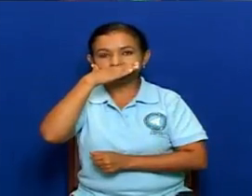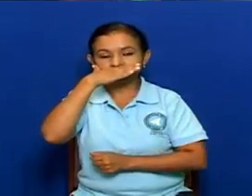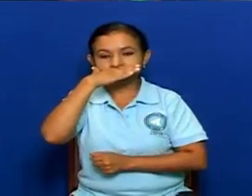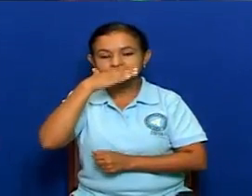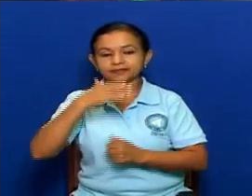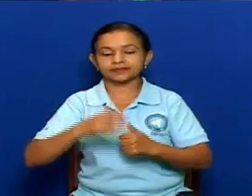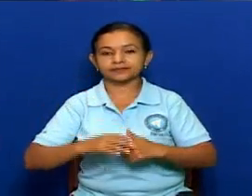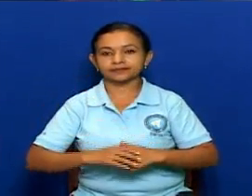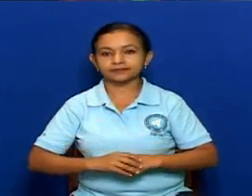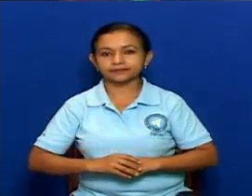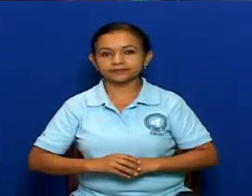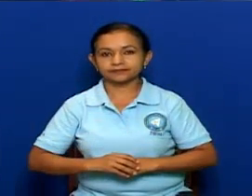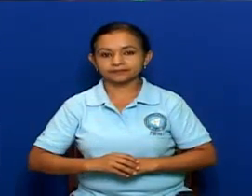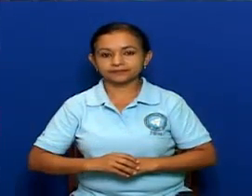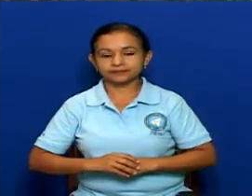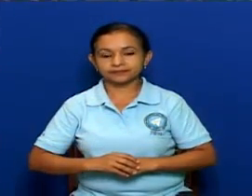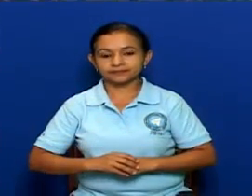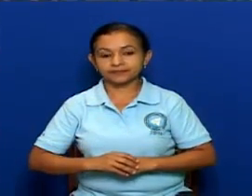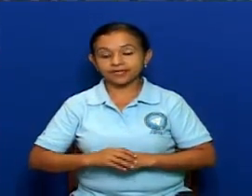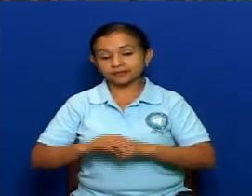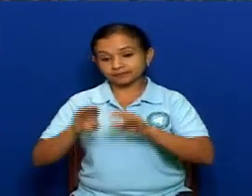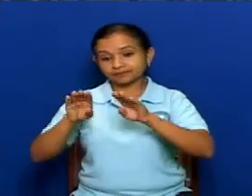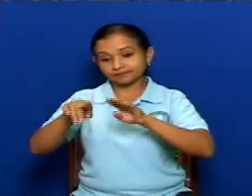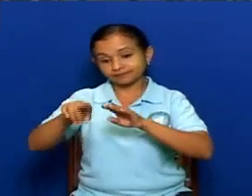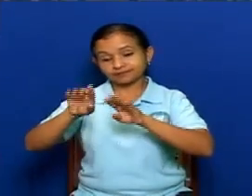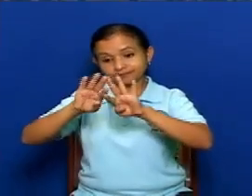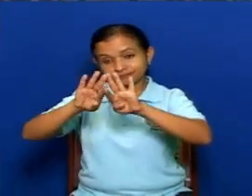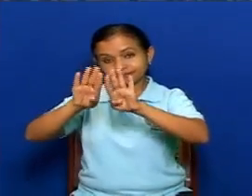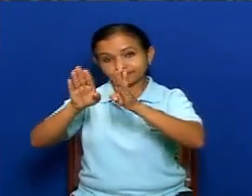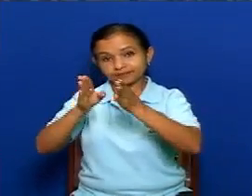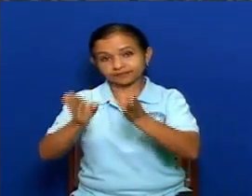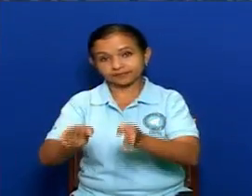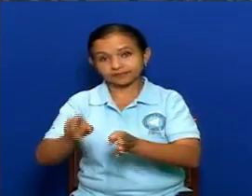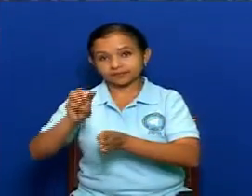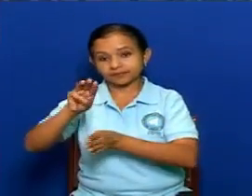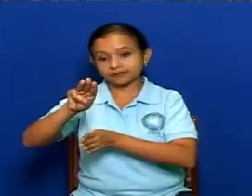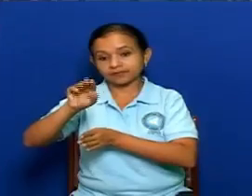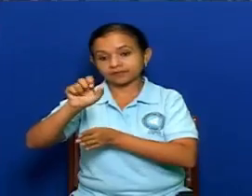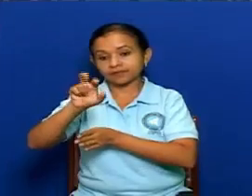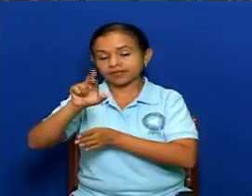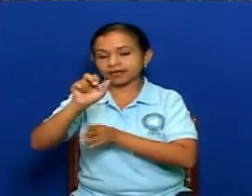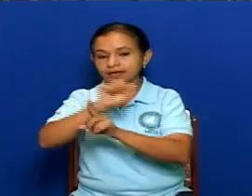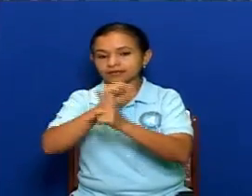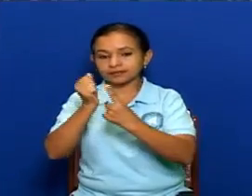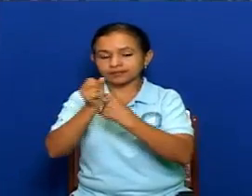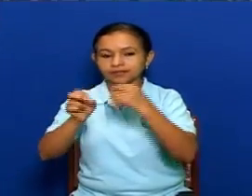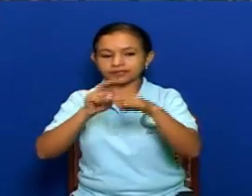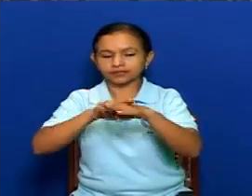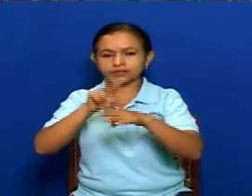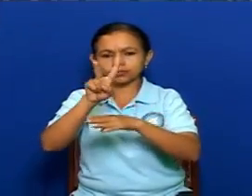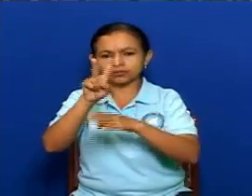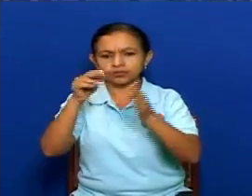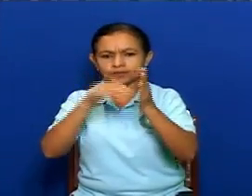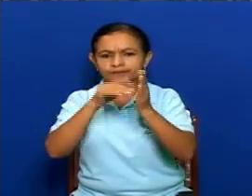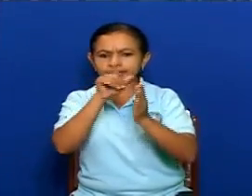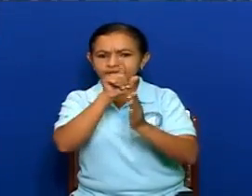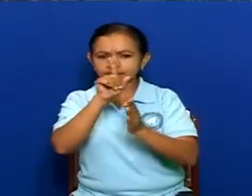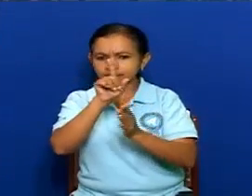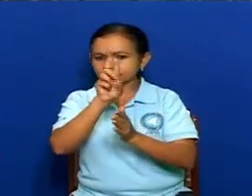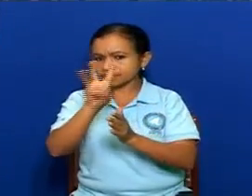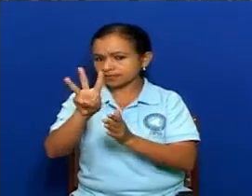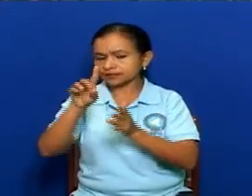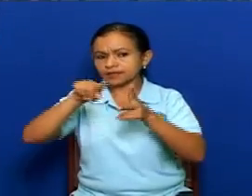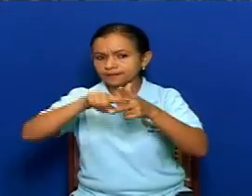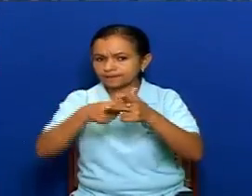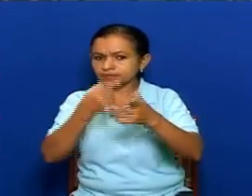Nacional. Doña María Lourdes, la Asamblea Nacional a partir del 2013 empezó a ejecutar estos